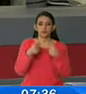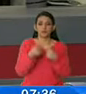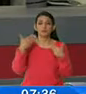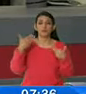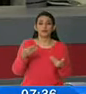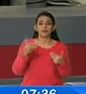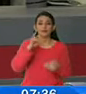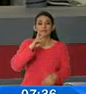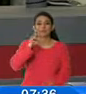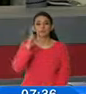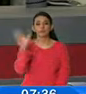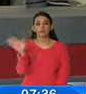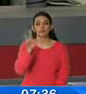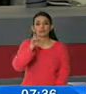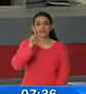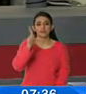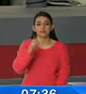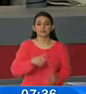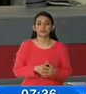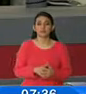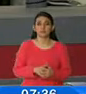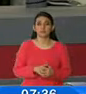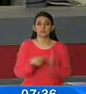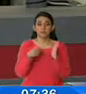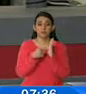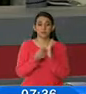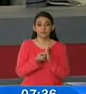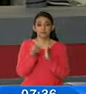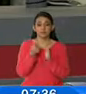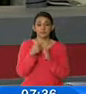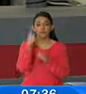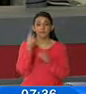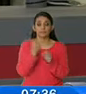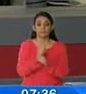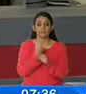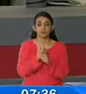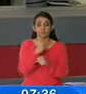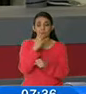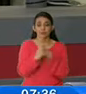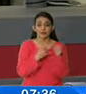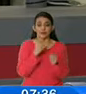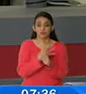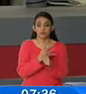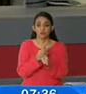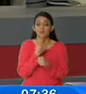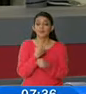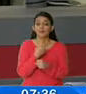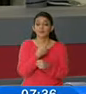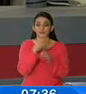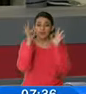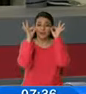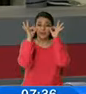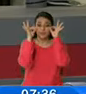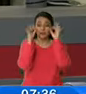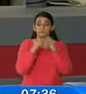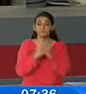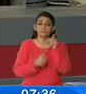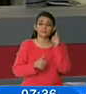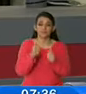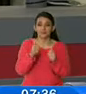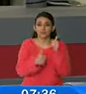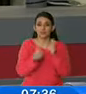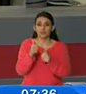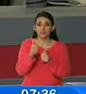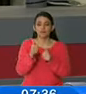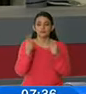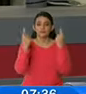Suma. Está eliminar impuestos, generar 1 millón de empleos en 4 años, es lo que dice Guillermo Lasso, candidato que está